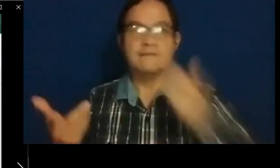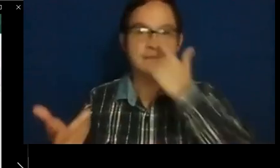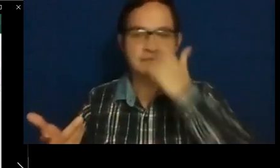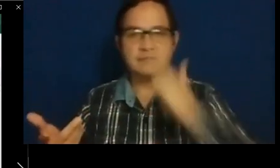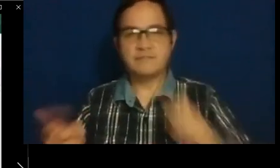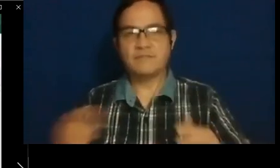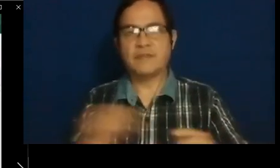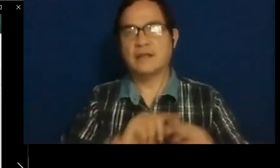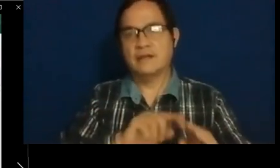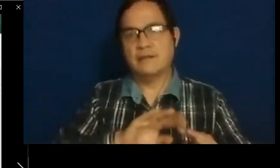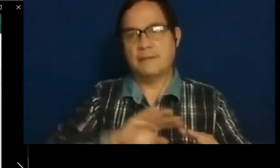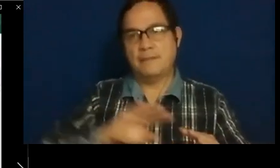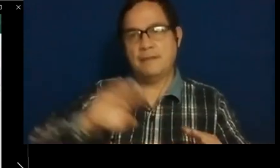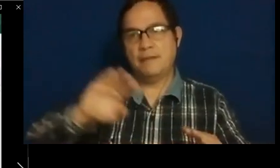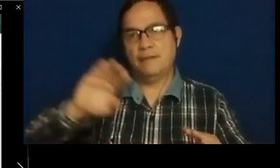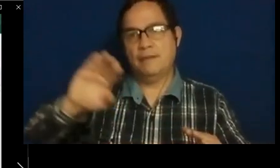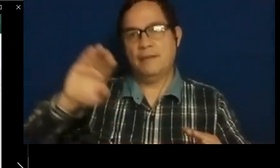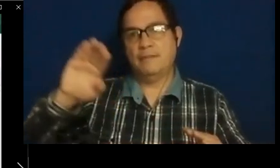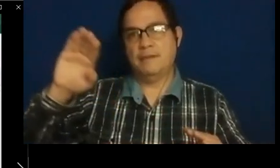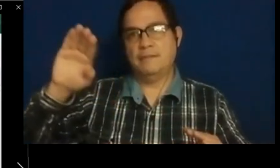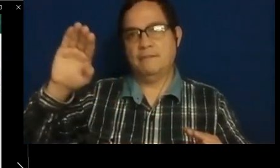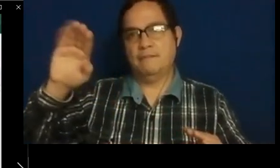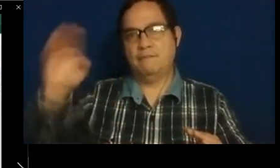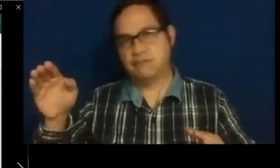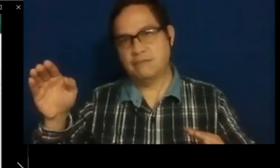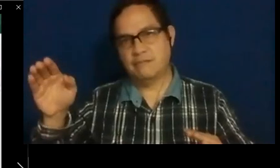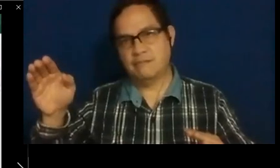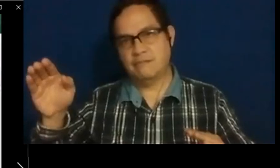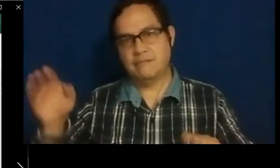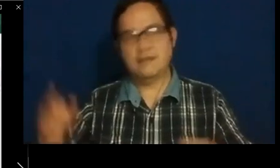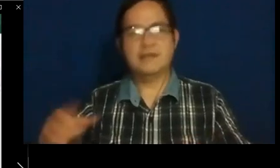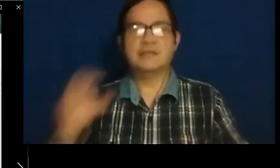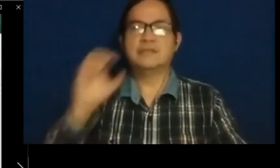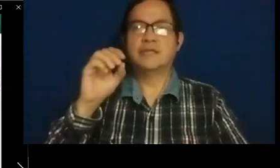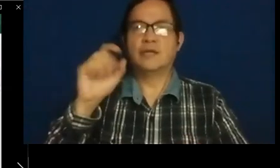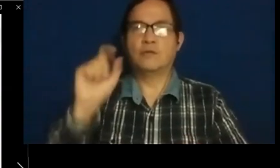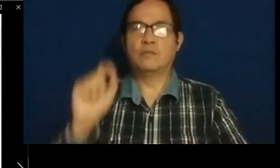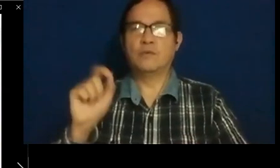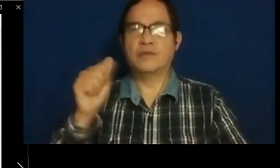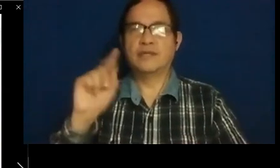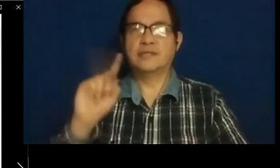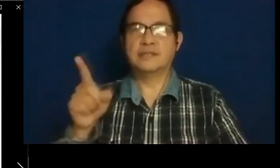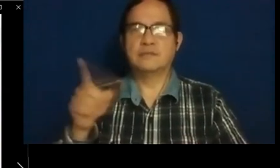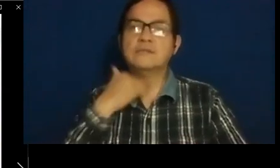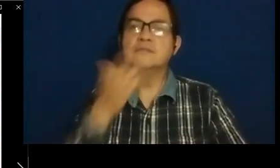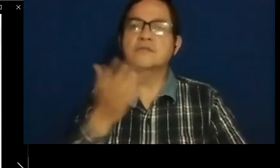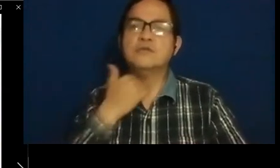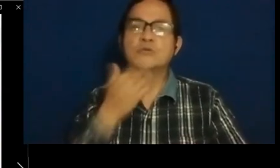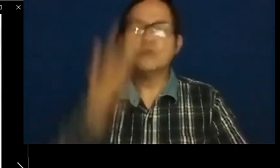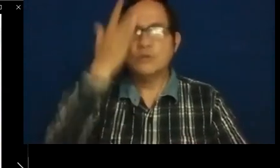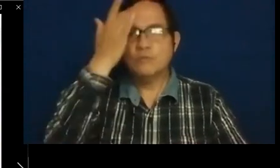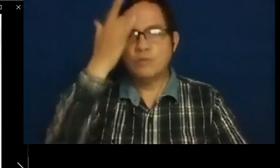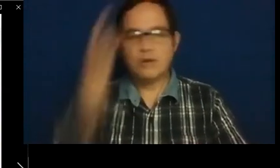tendencia Ah, ascendente y se bajó en 0.10 segundos. listo. Entonces, no sé Tú si eso es normal.